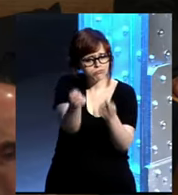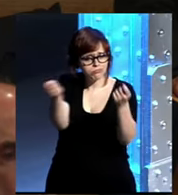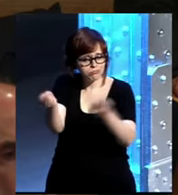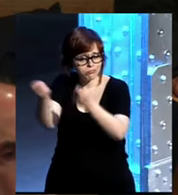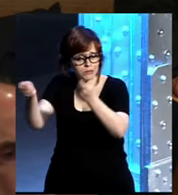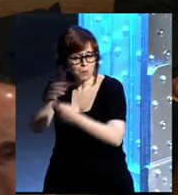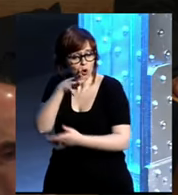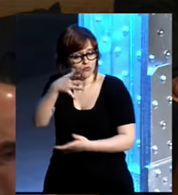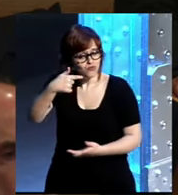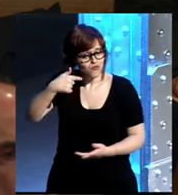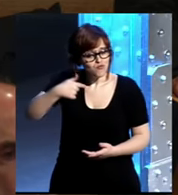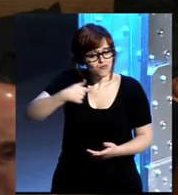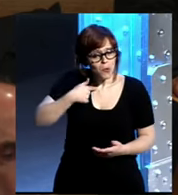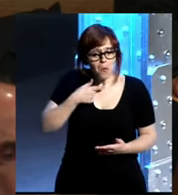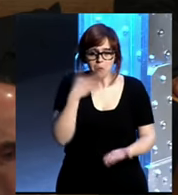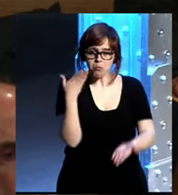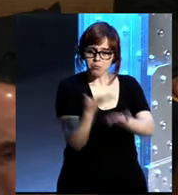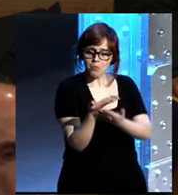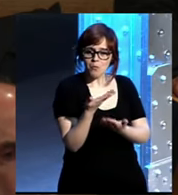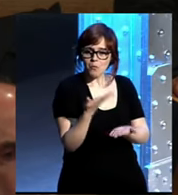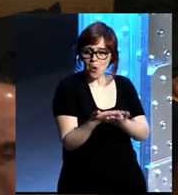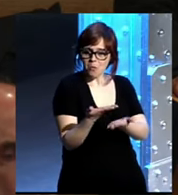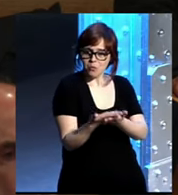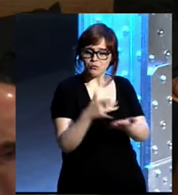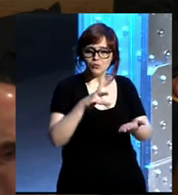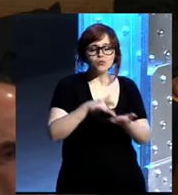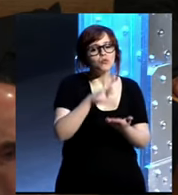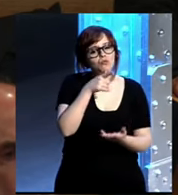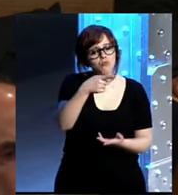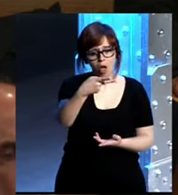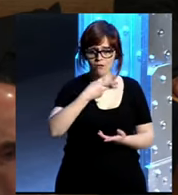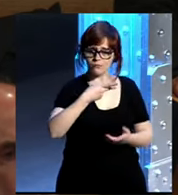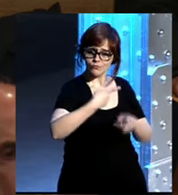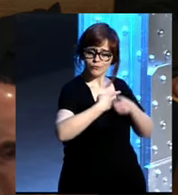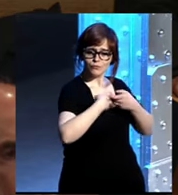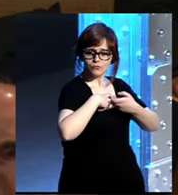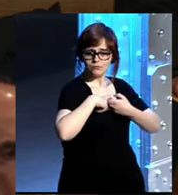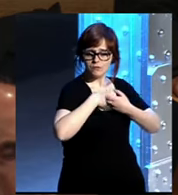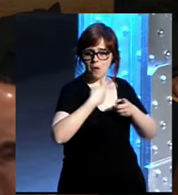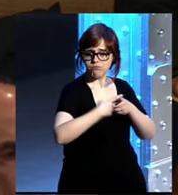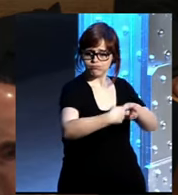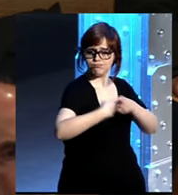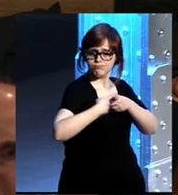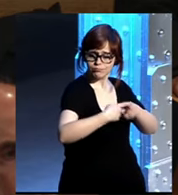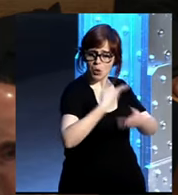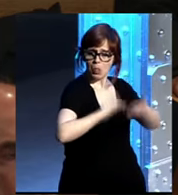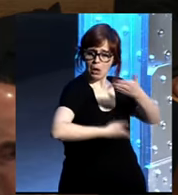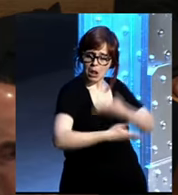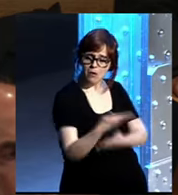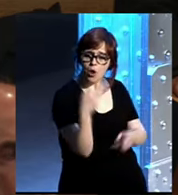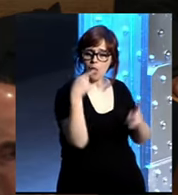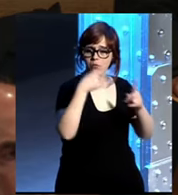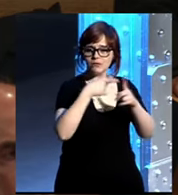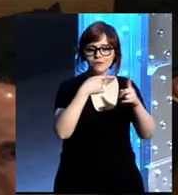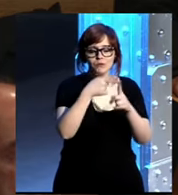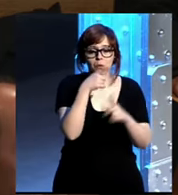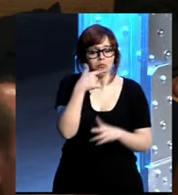vías, de colaborar conjuntamente, porque también estamos en las mismas, ¿no? Nosotros también desde el punto de vista de cómo las organizaciones